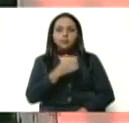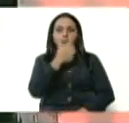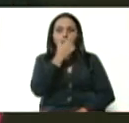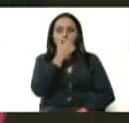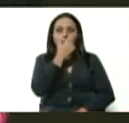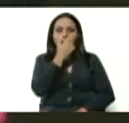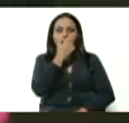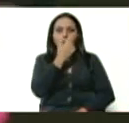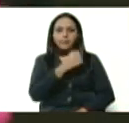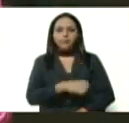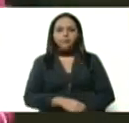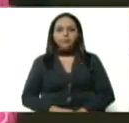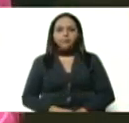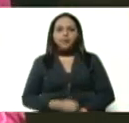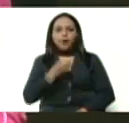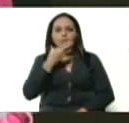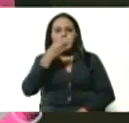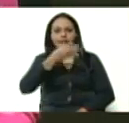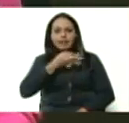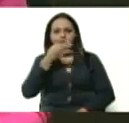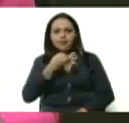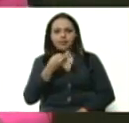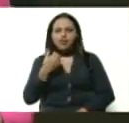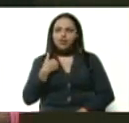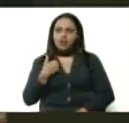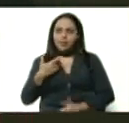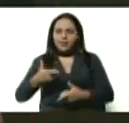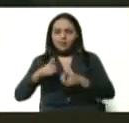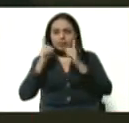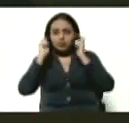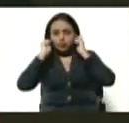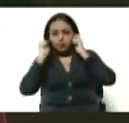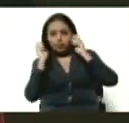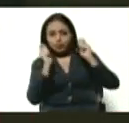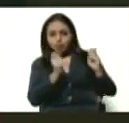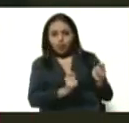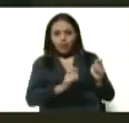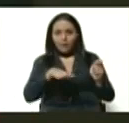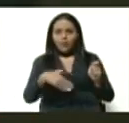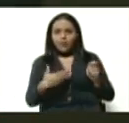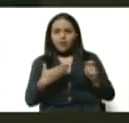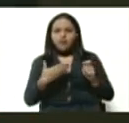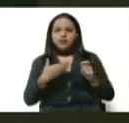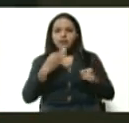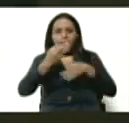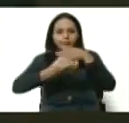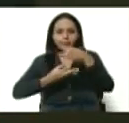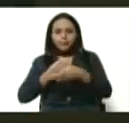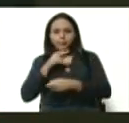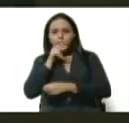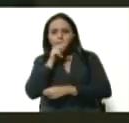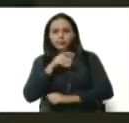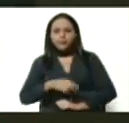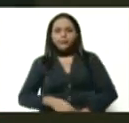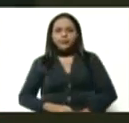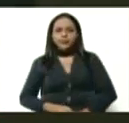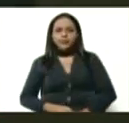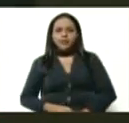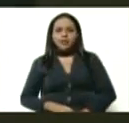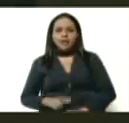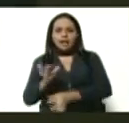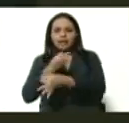Bueno, muy buenas tardes. Me he retirado la mascarilla para poder hablar. Muy excelentísimo embajador Li Baron,